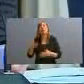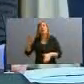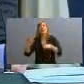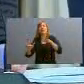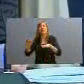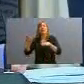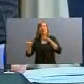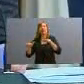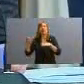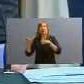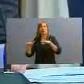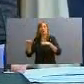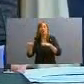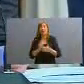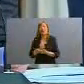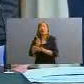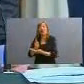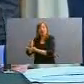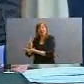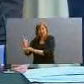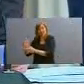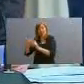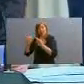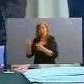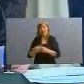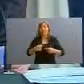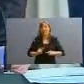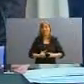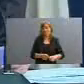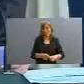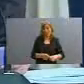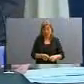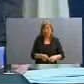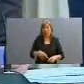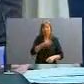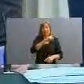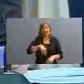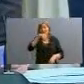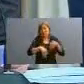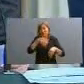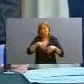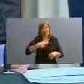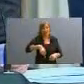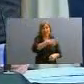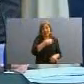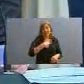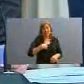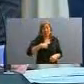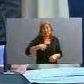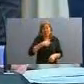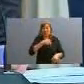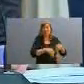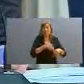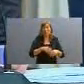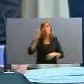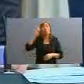equilibrio entre la representación de los órganos políticos resultantes de la elección popular, de los